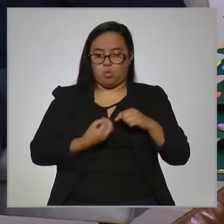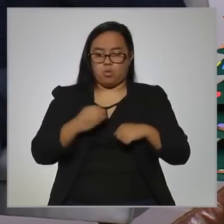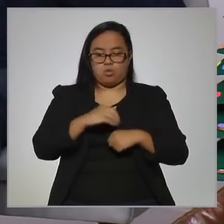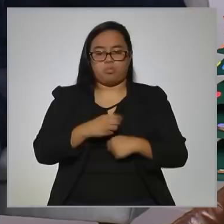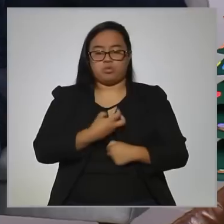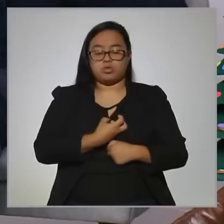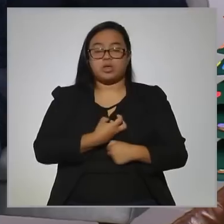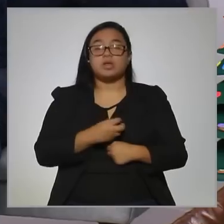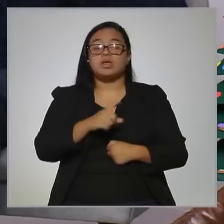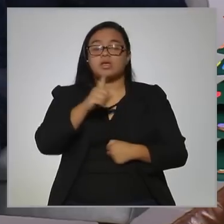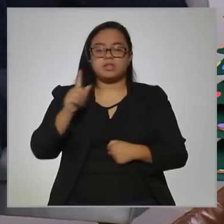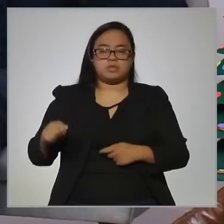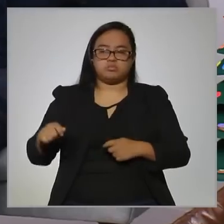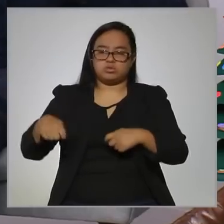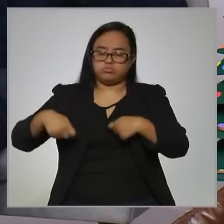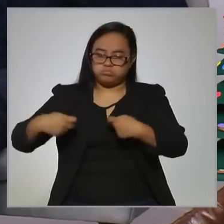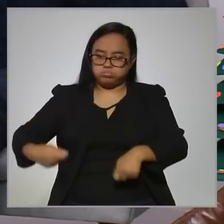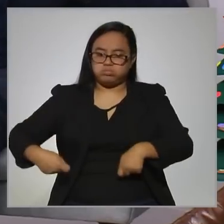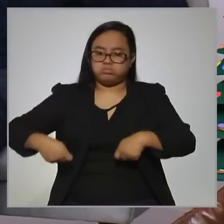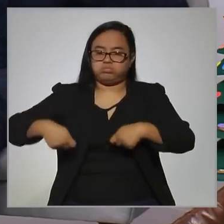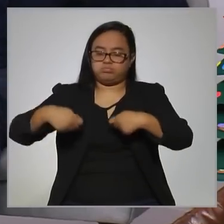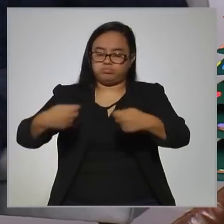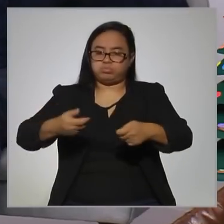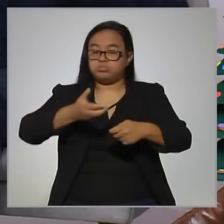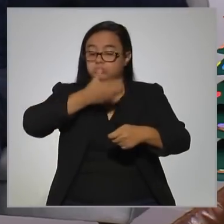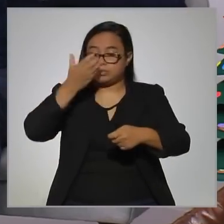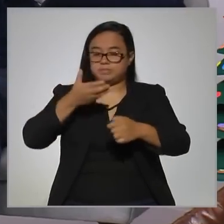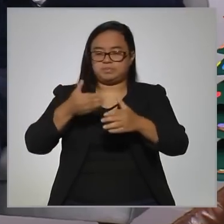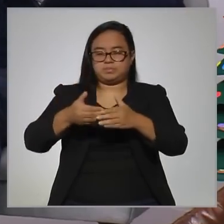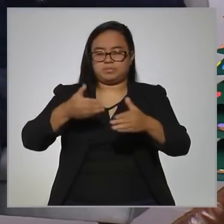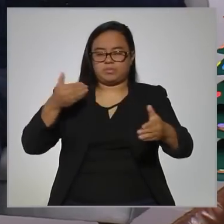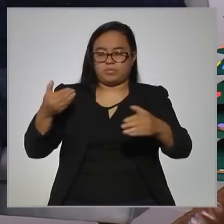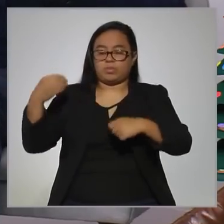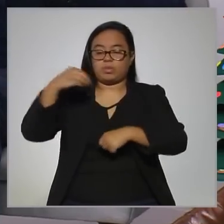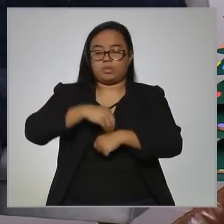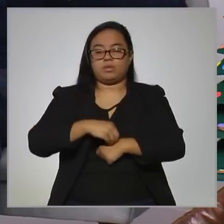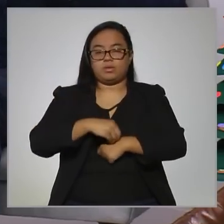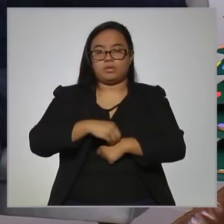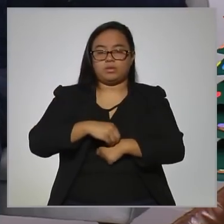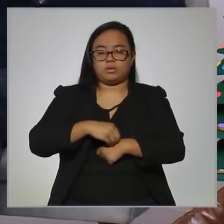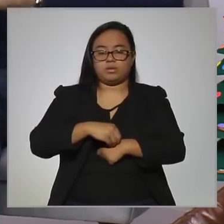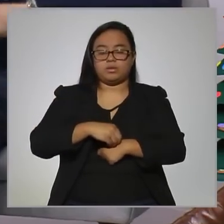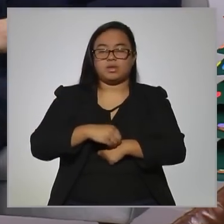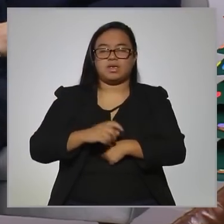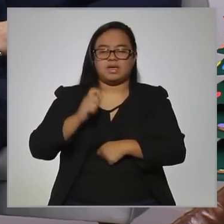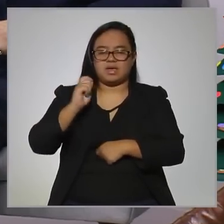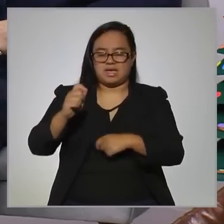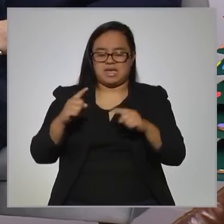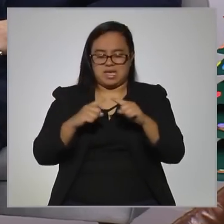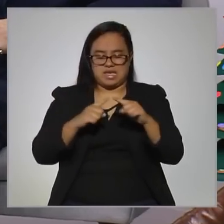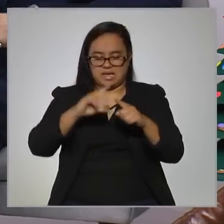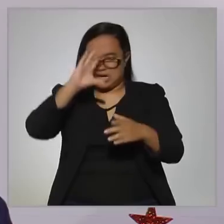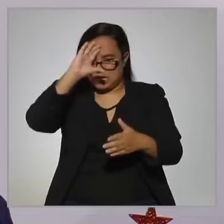fue pasando como tantas otras tradiciones antes de la implantación de la Iglesia Católica